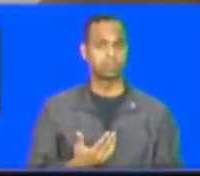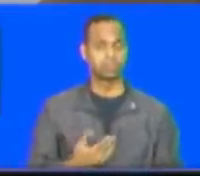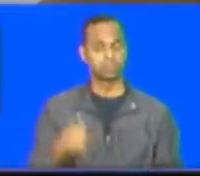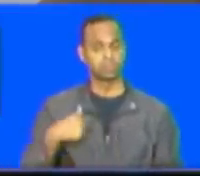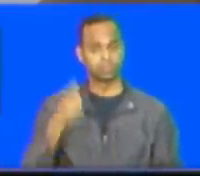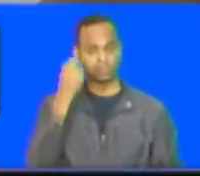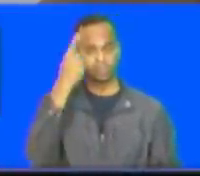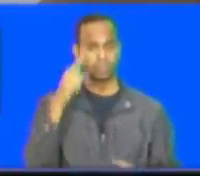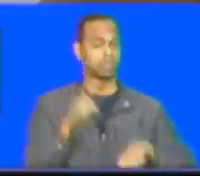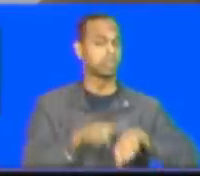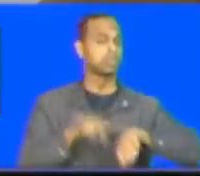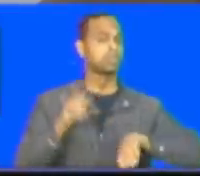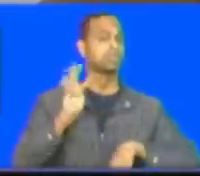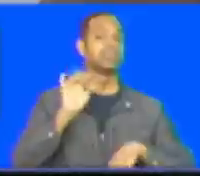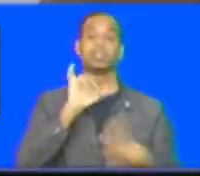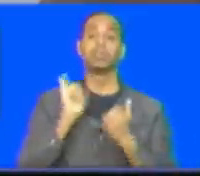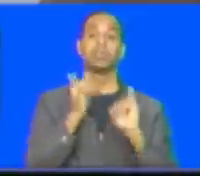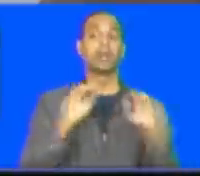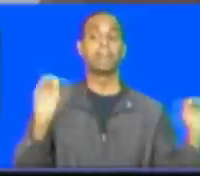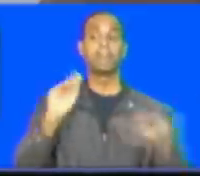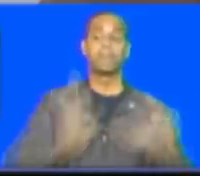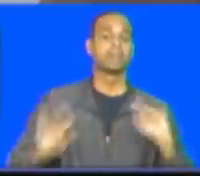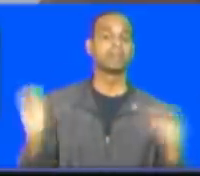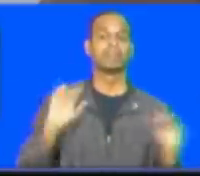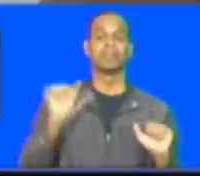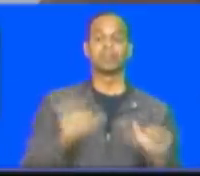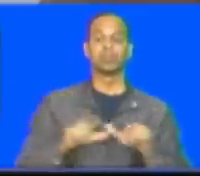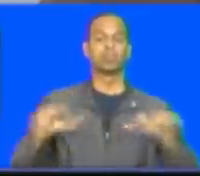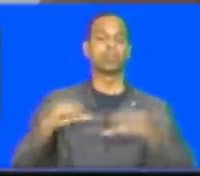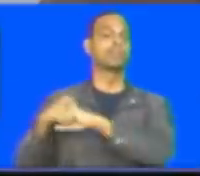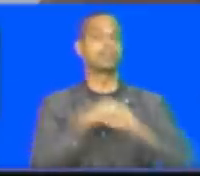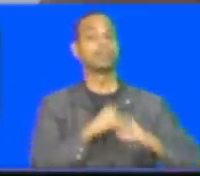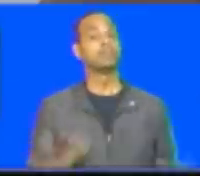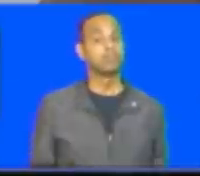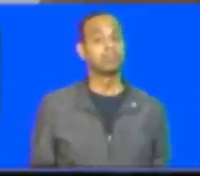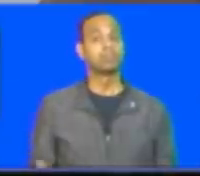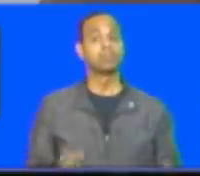yo entiendo que a las 4 no debiera jugar nadie. Debiera estar en un lugar seguro.